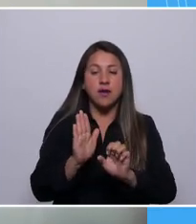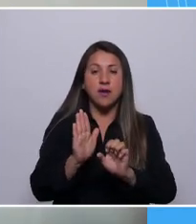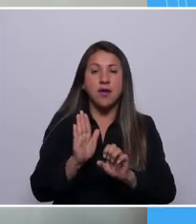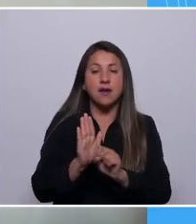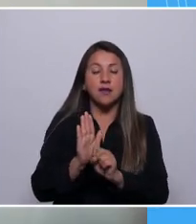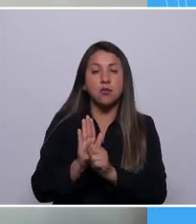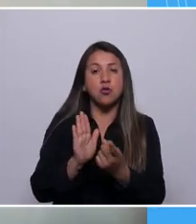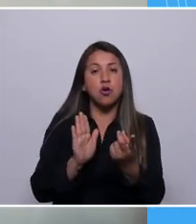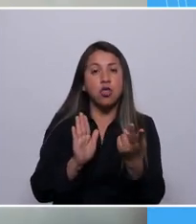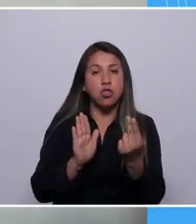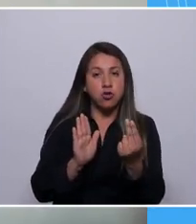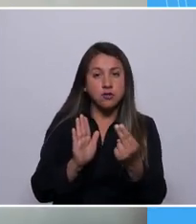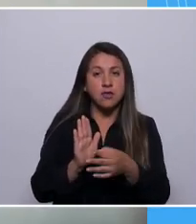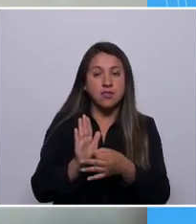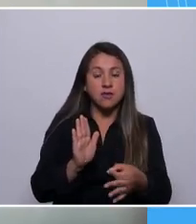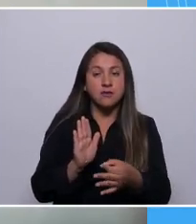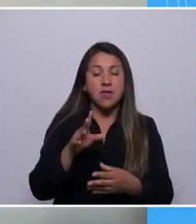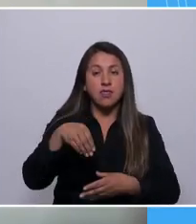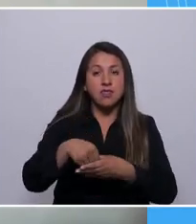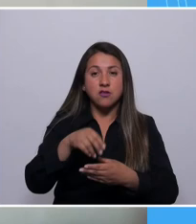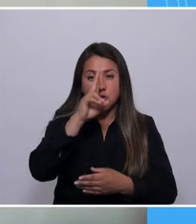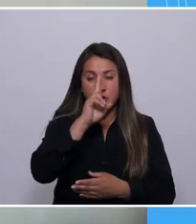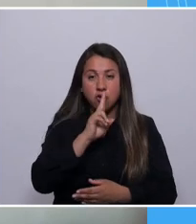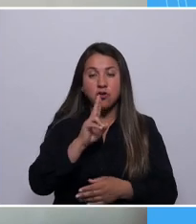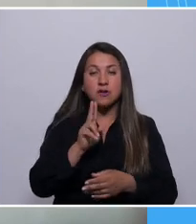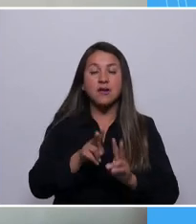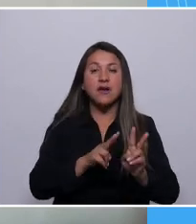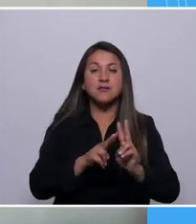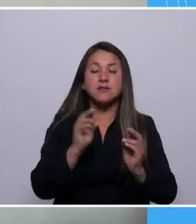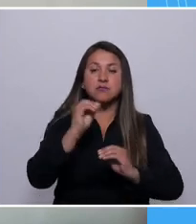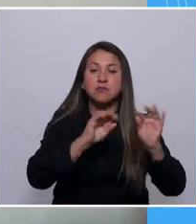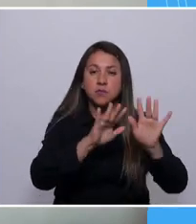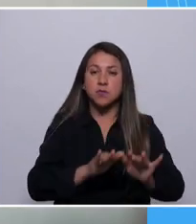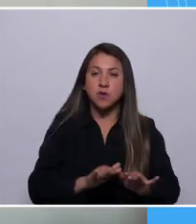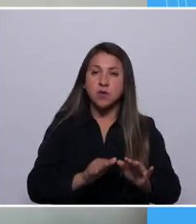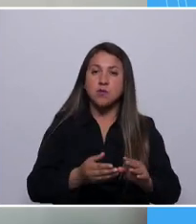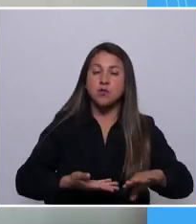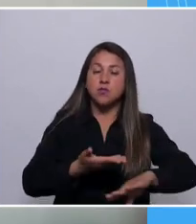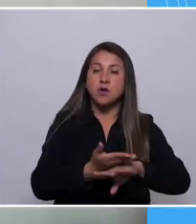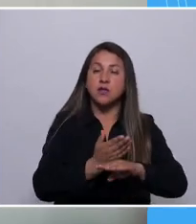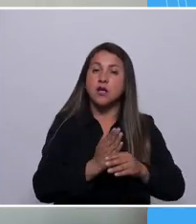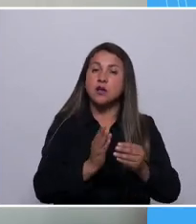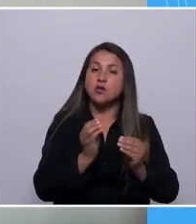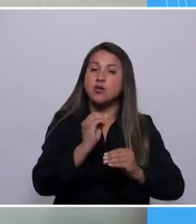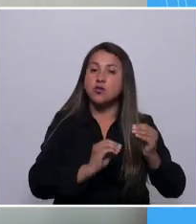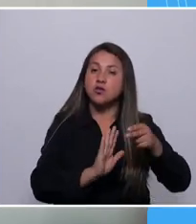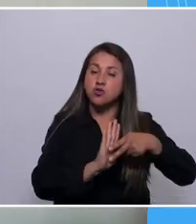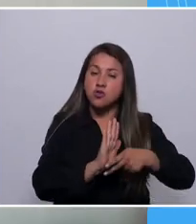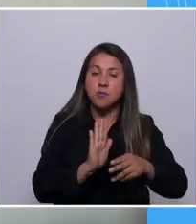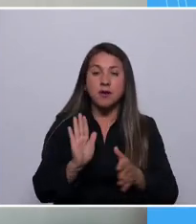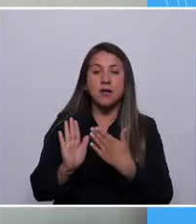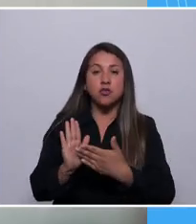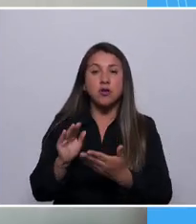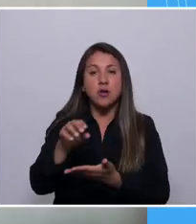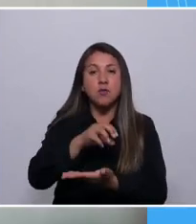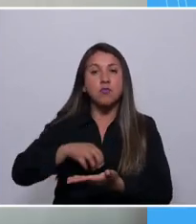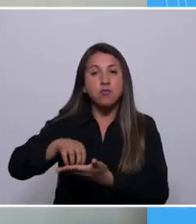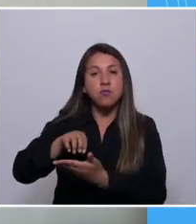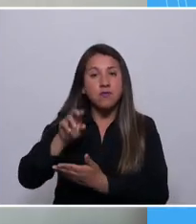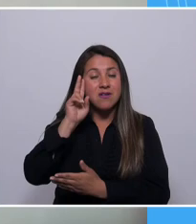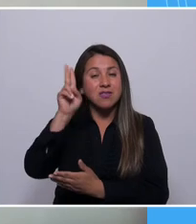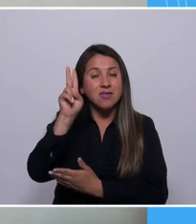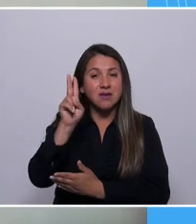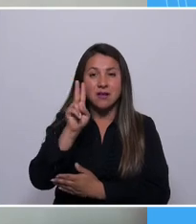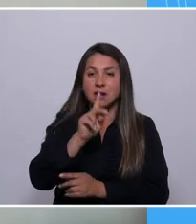12 señala que dentro de sus funciones se encuentra elaborar propuestas de normas que conformen un catálogo de derechos de pueblos indígenas, las cuales